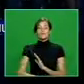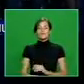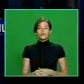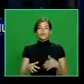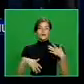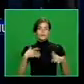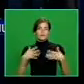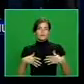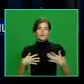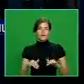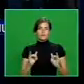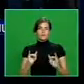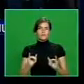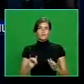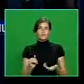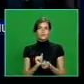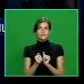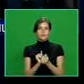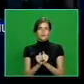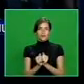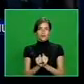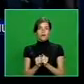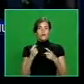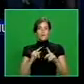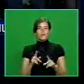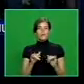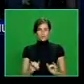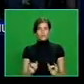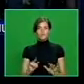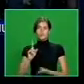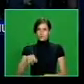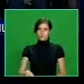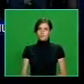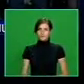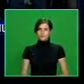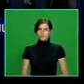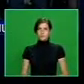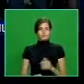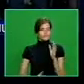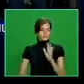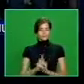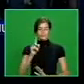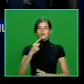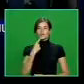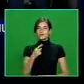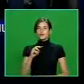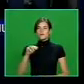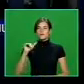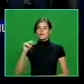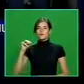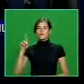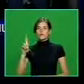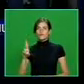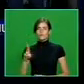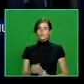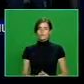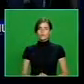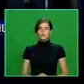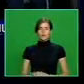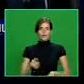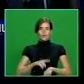actividad meramente deportiva Aunque pasa por ella misma por desarrollar lo que dice mimu un